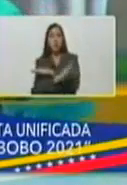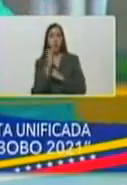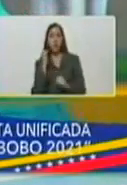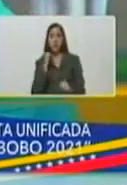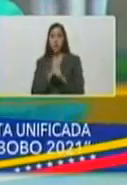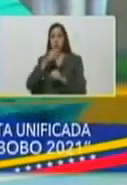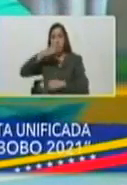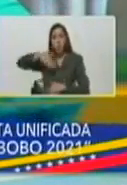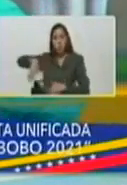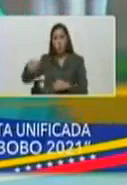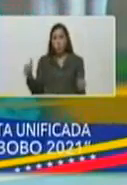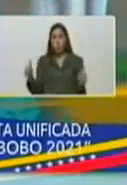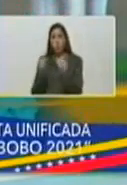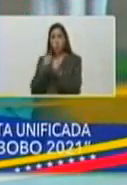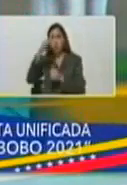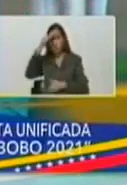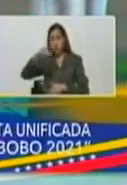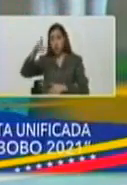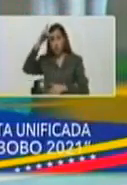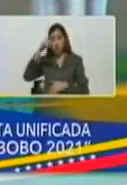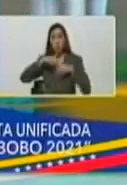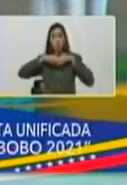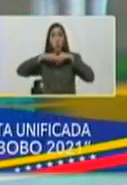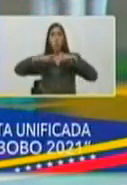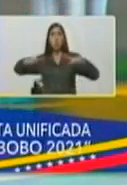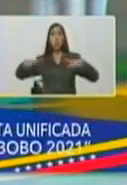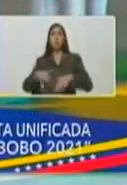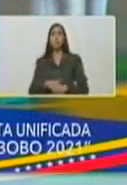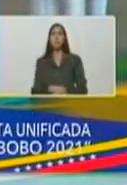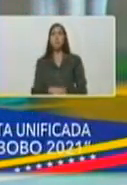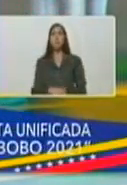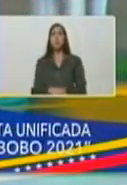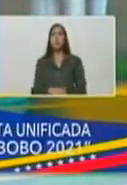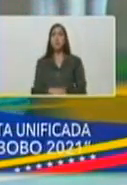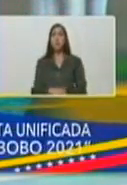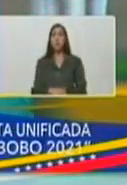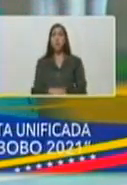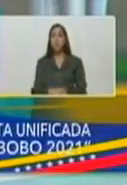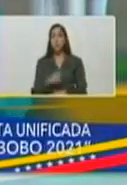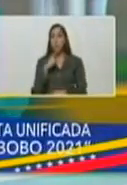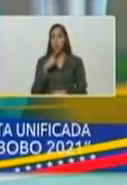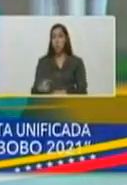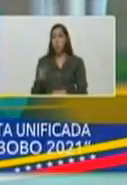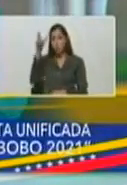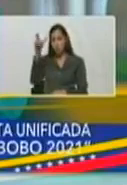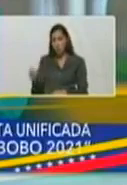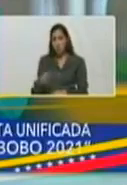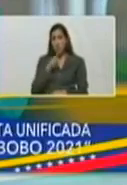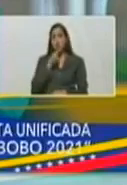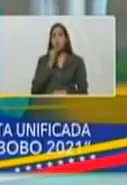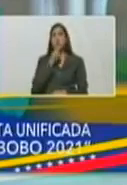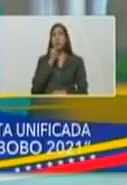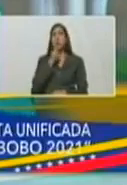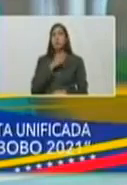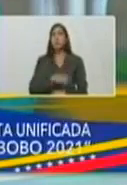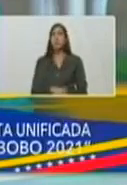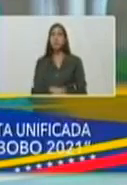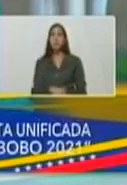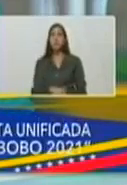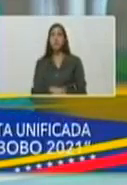pueblo con la milicia cuando estamos desplegados. Como dice el general en jefe, ministro de Defensa, Vladimir Padrino